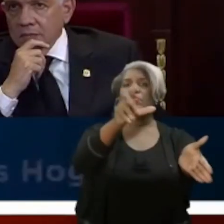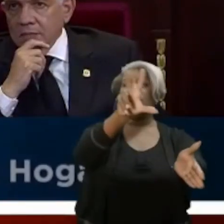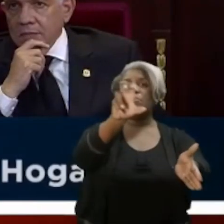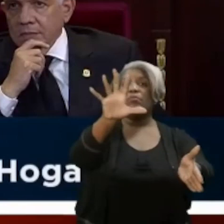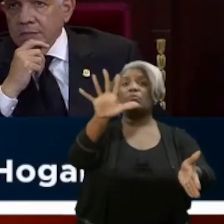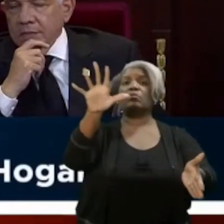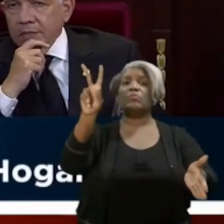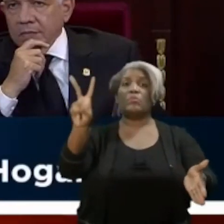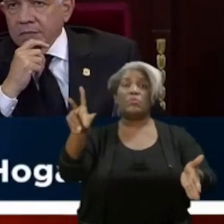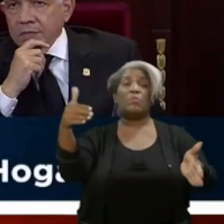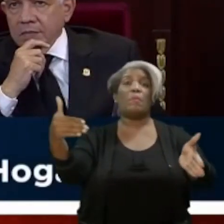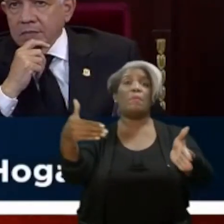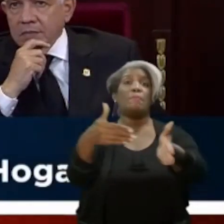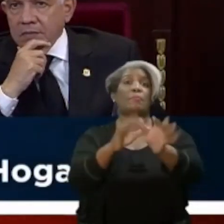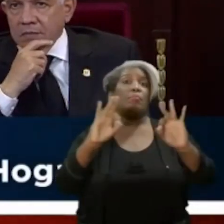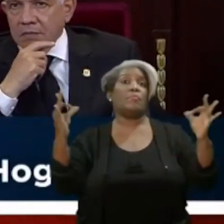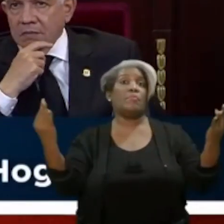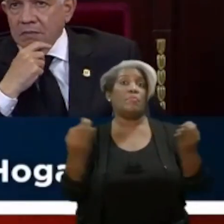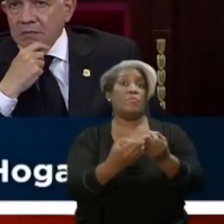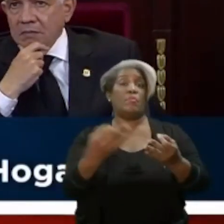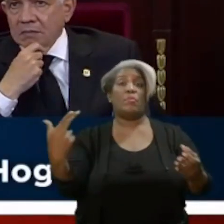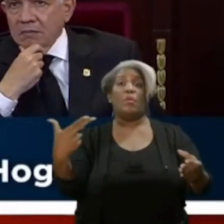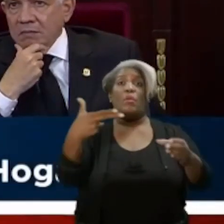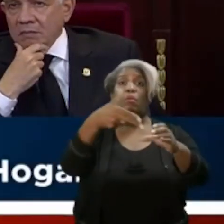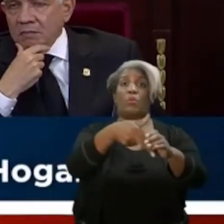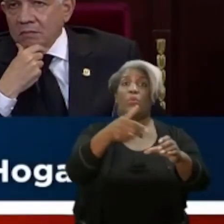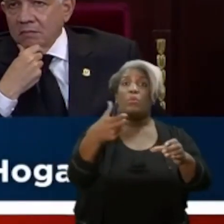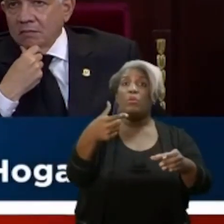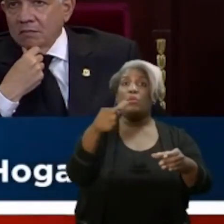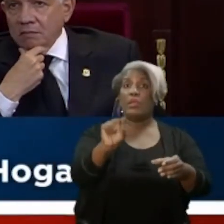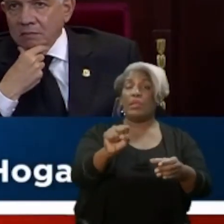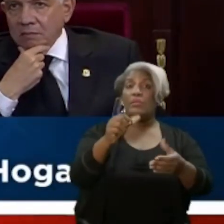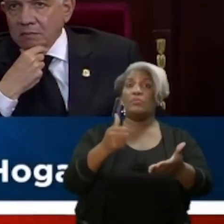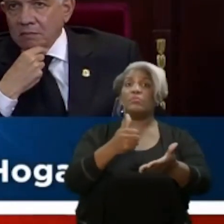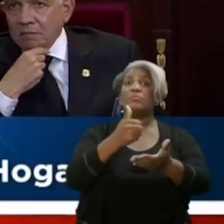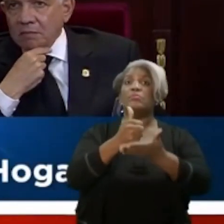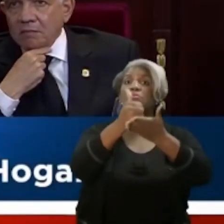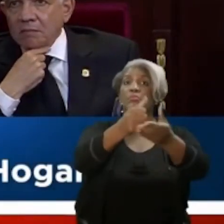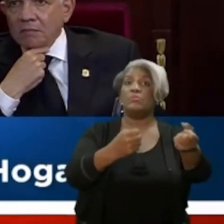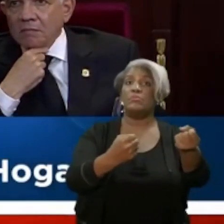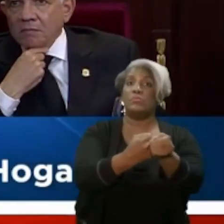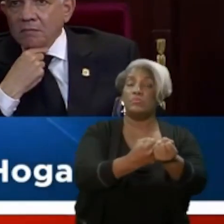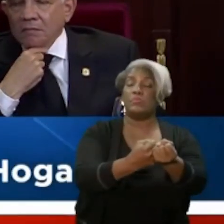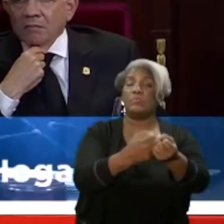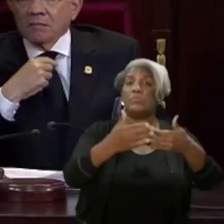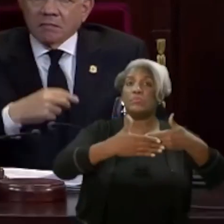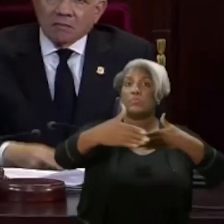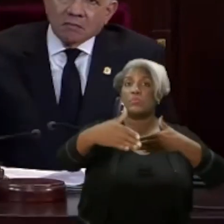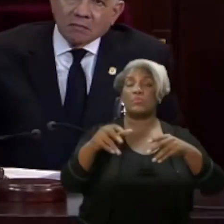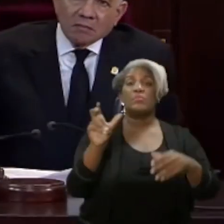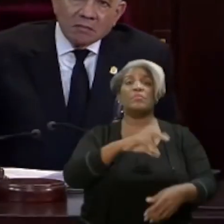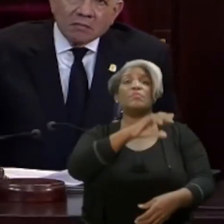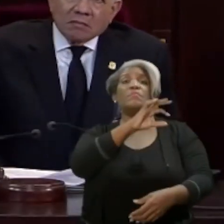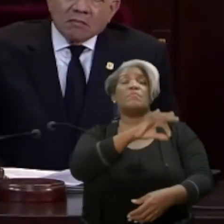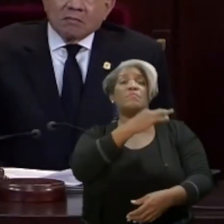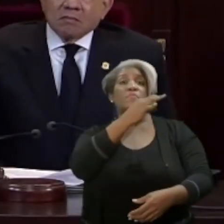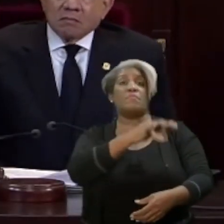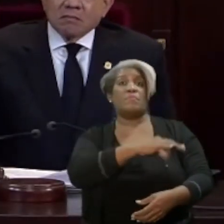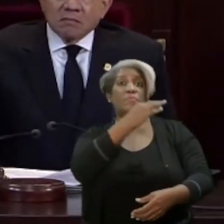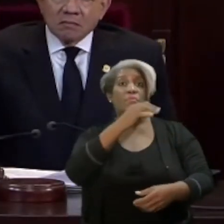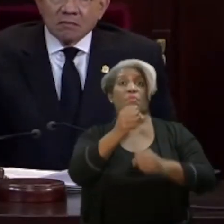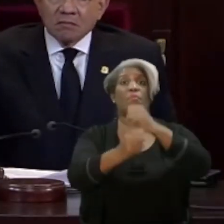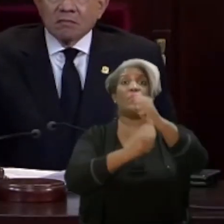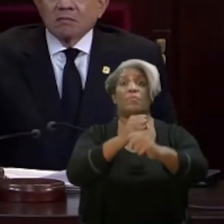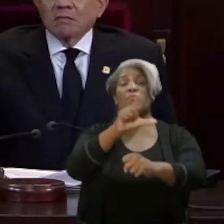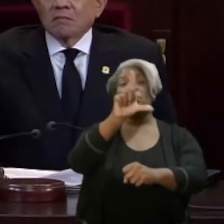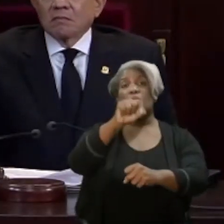1,352,000 familias recibieron el subsidio Bono Gas Hogar, y a partir del mes de febrero del 2022 se duplicó la tarifa de este